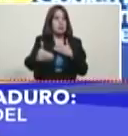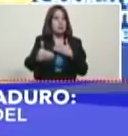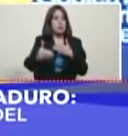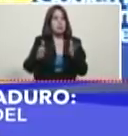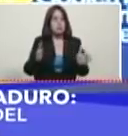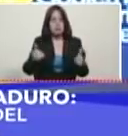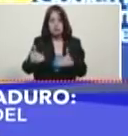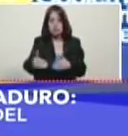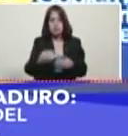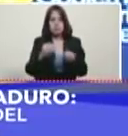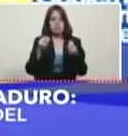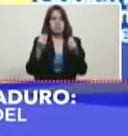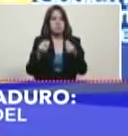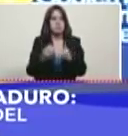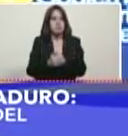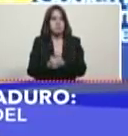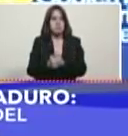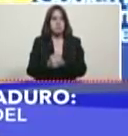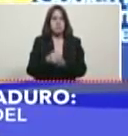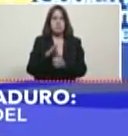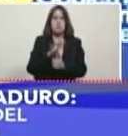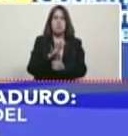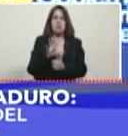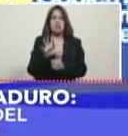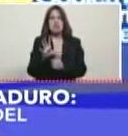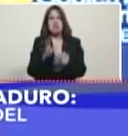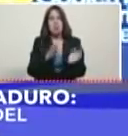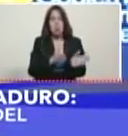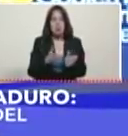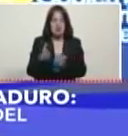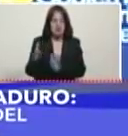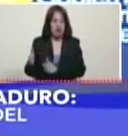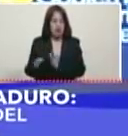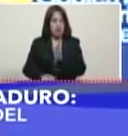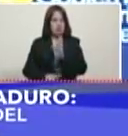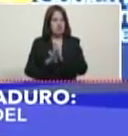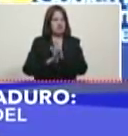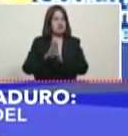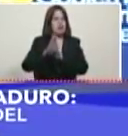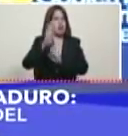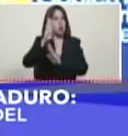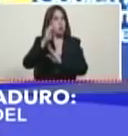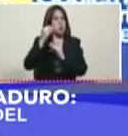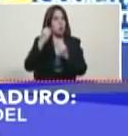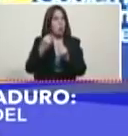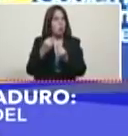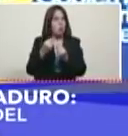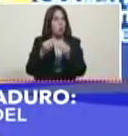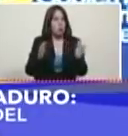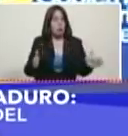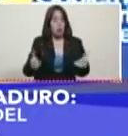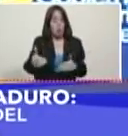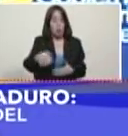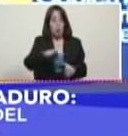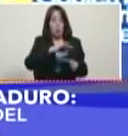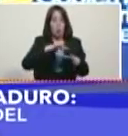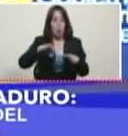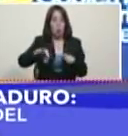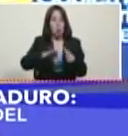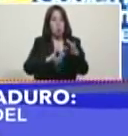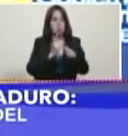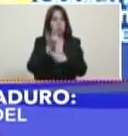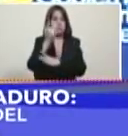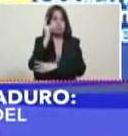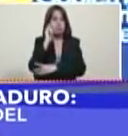conuco sobreextendido. Hicimos 4 o 5 niveles del desarrollo del conuco, que es el concepto correcto de preservación de